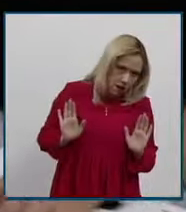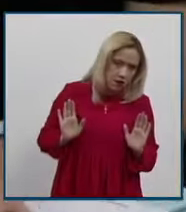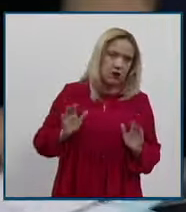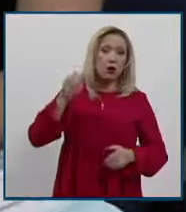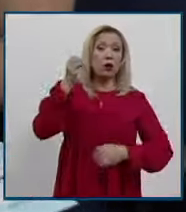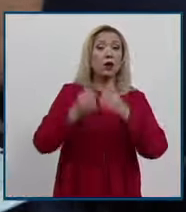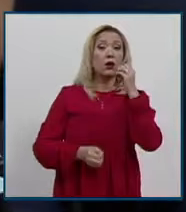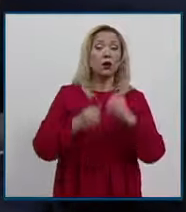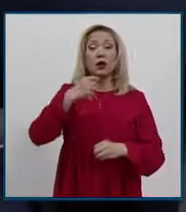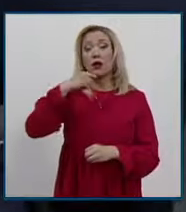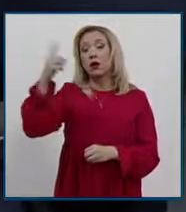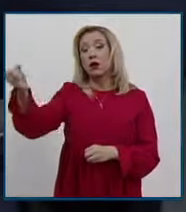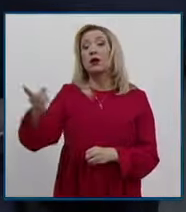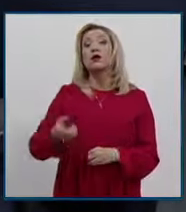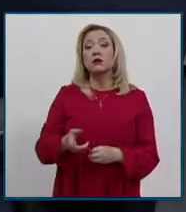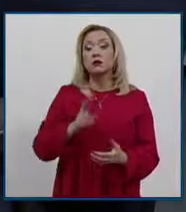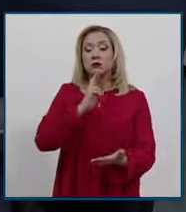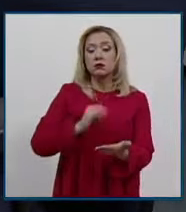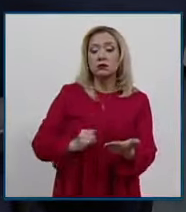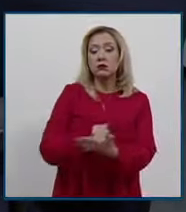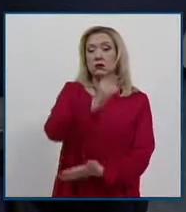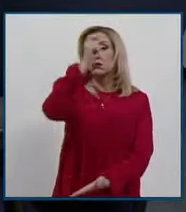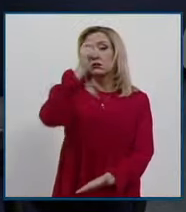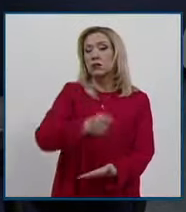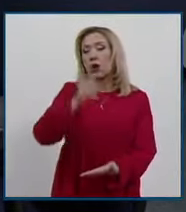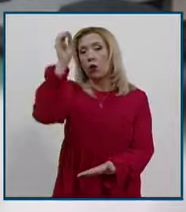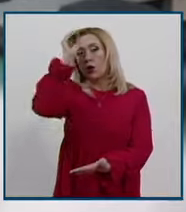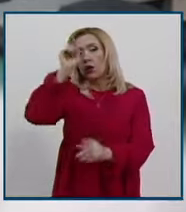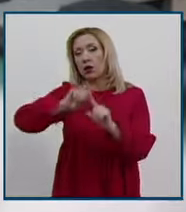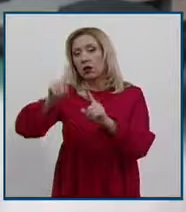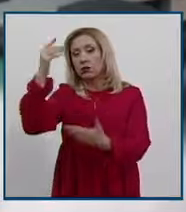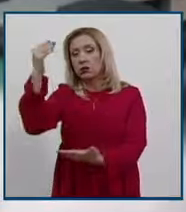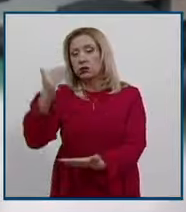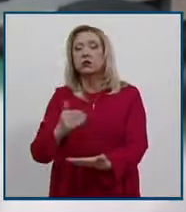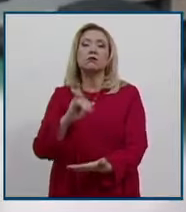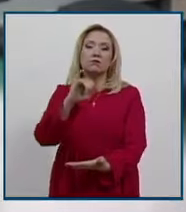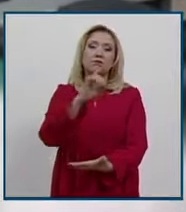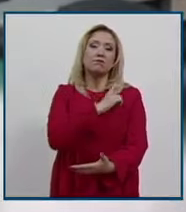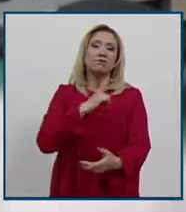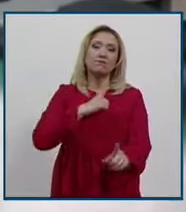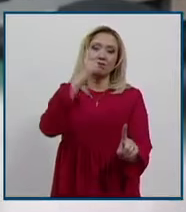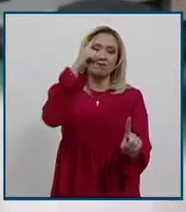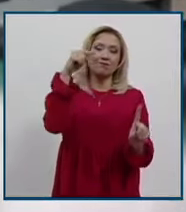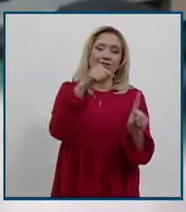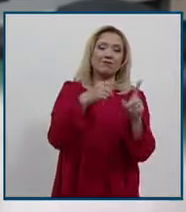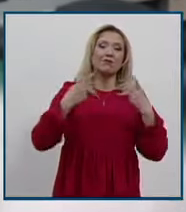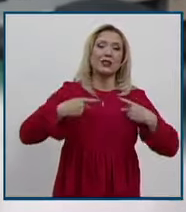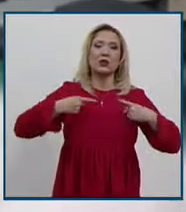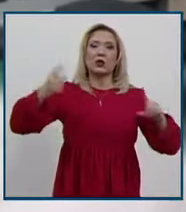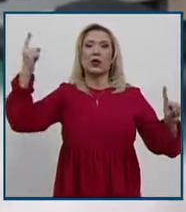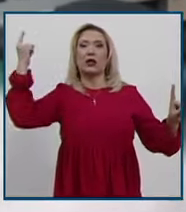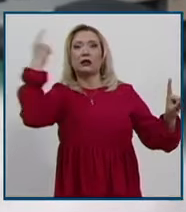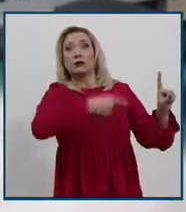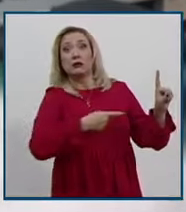dicha disposición debe interpretarse de la manera más favorable para el imputado al menos hasta que la propia corte o los